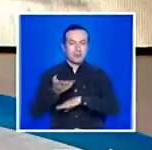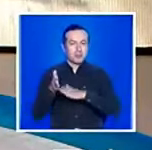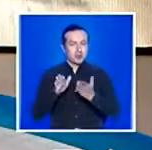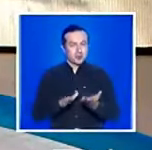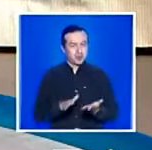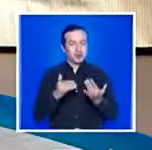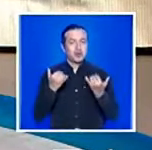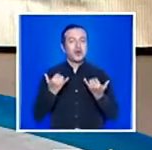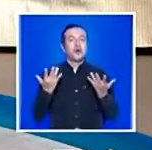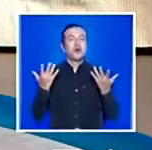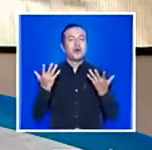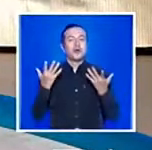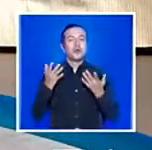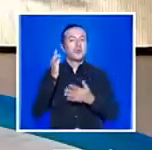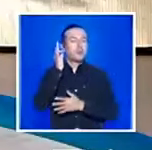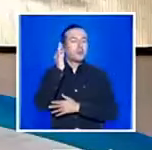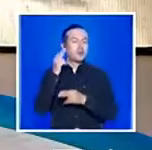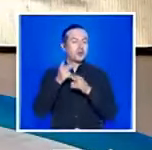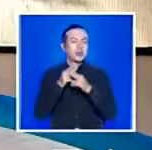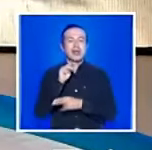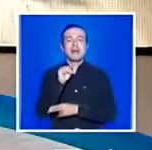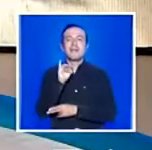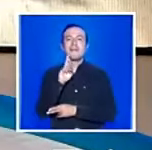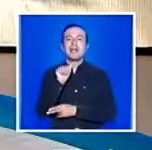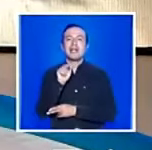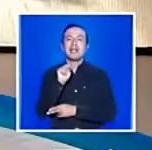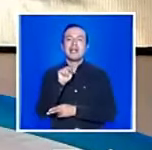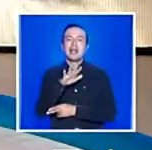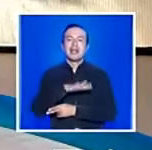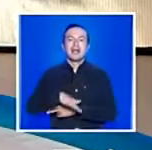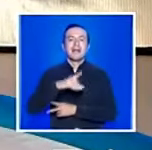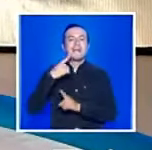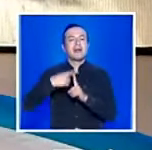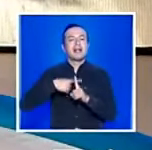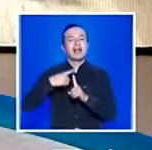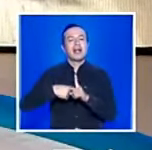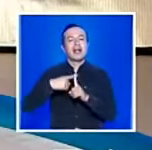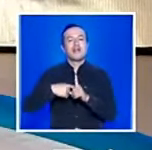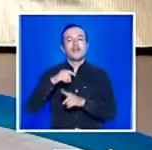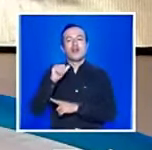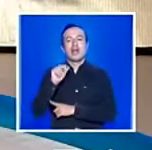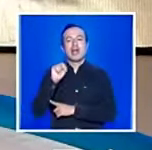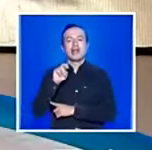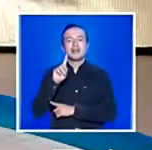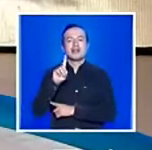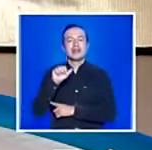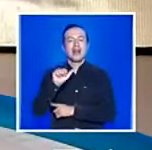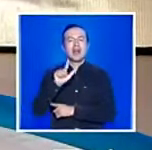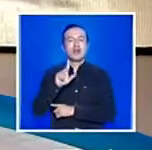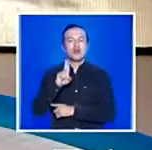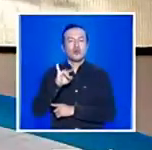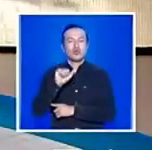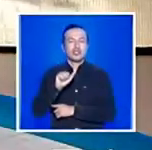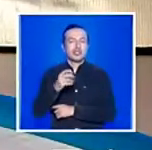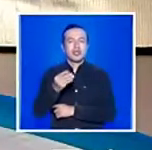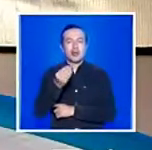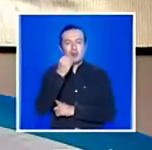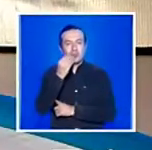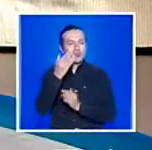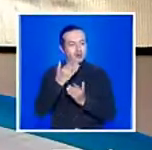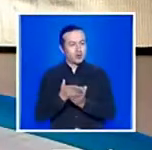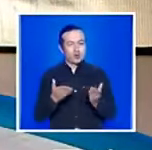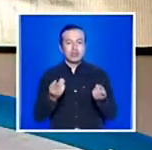vamos con la vecina Miriancita Lincango al Mercado Andalucía para que nos cuente sobre los productos para elaborar la coladita morada y